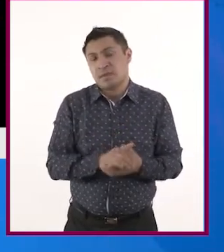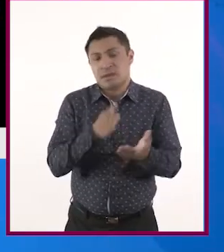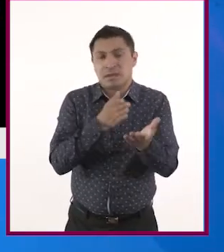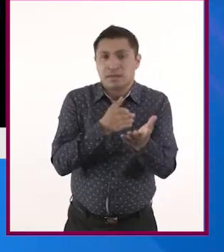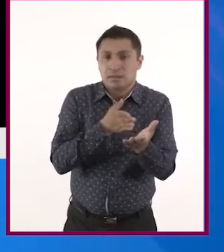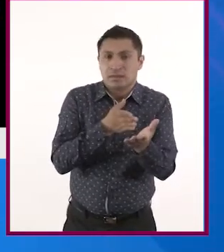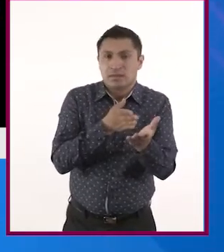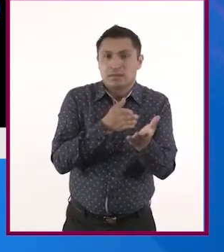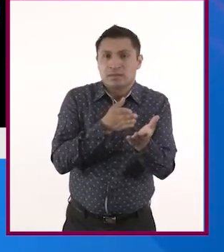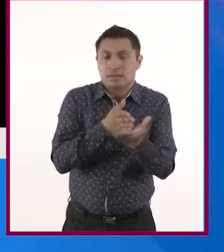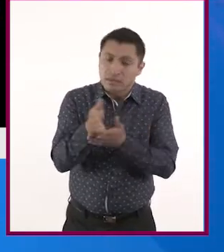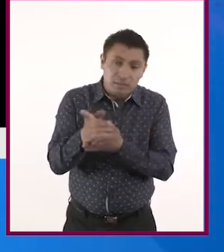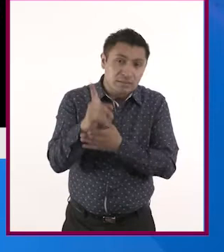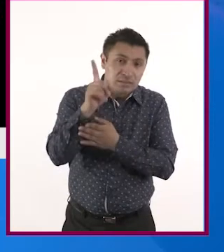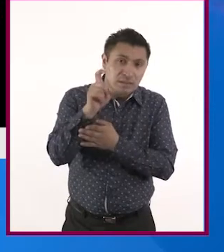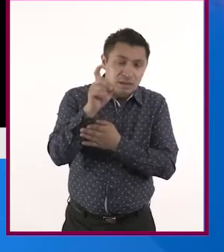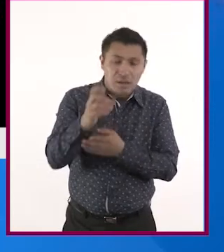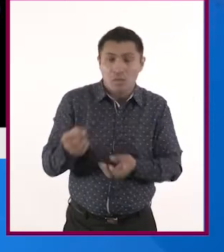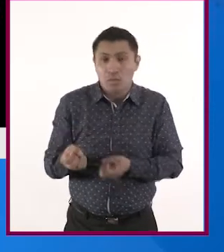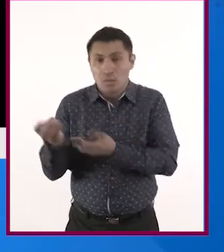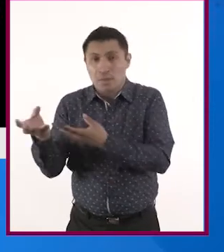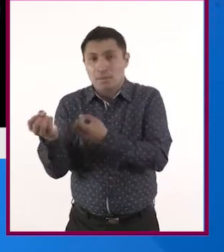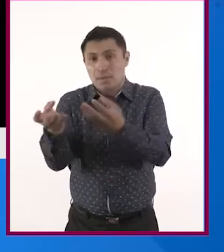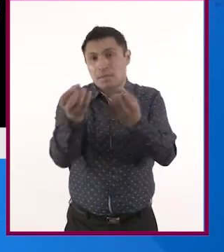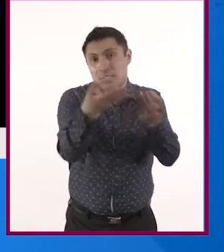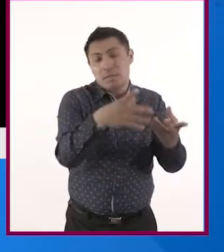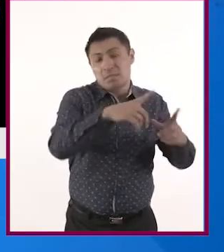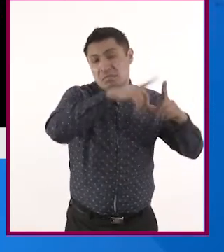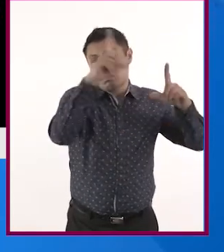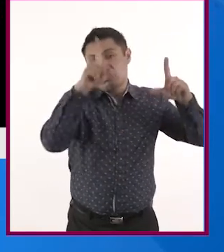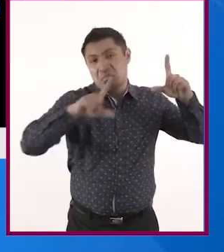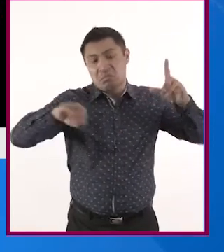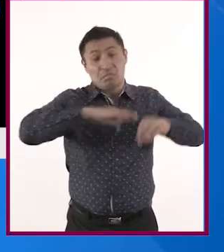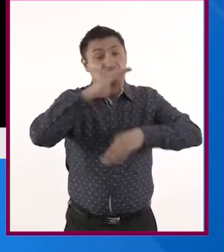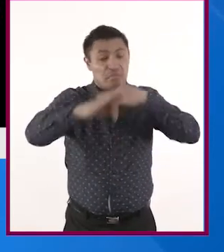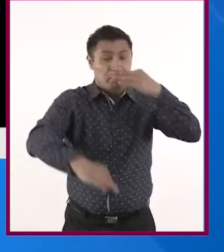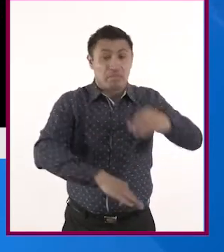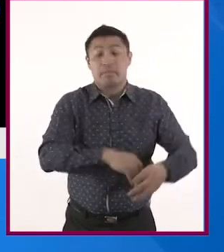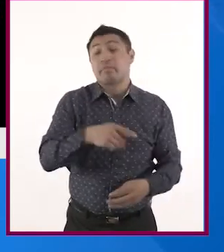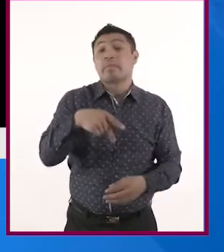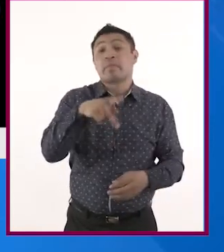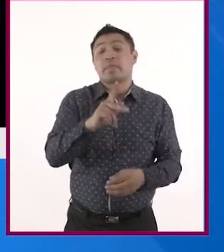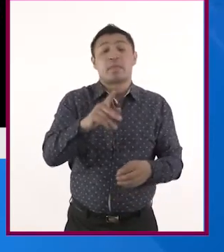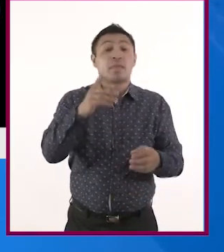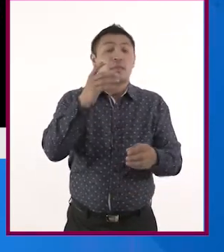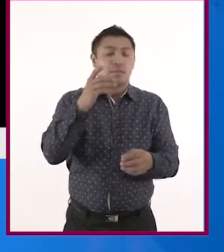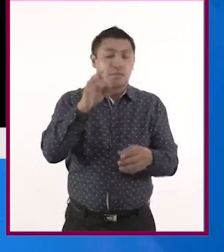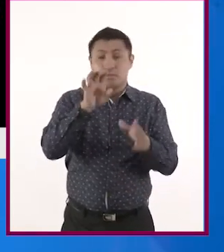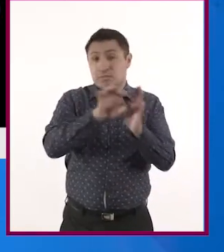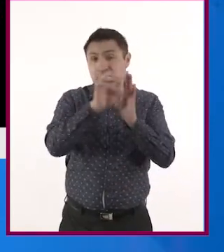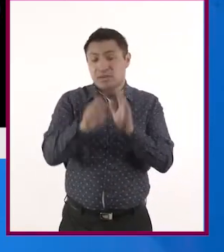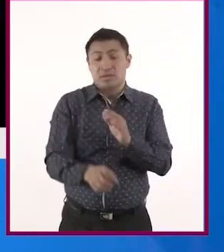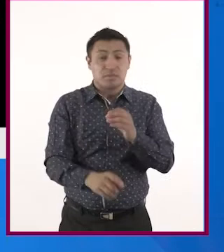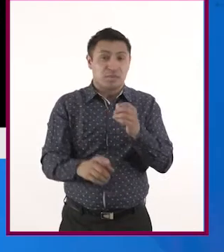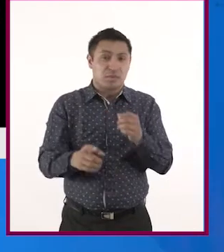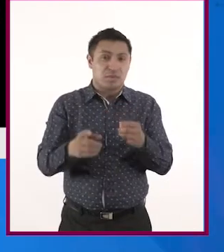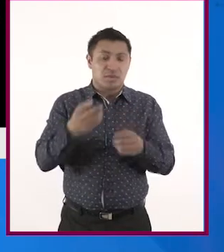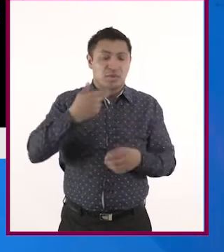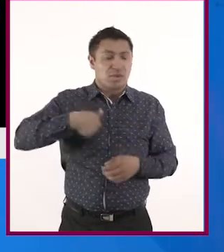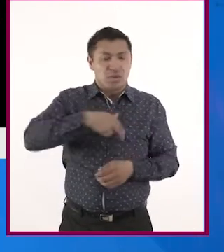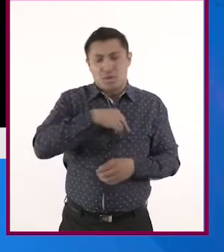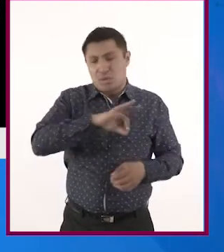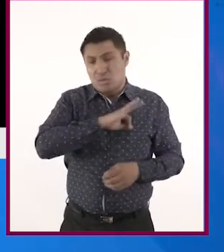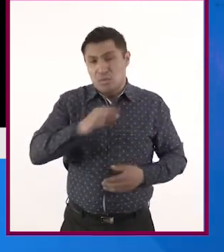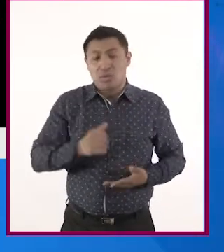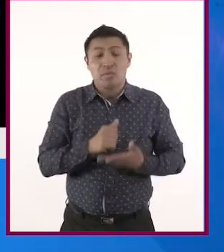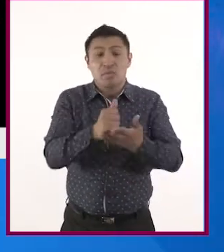acceso y el abastecimiento suficiente de agua a la población. Una de las principales maneras en las que como sociedad podemos involucrarnos